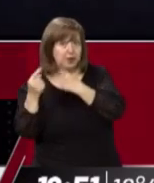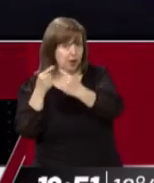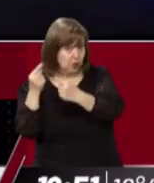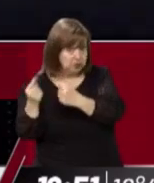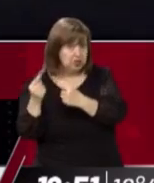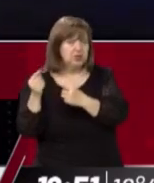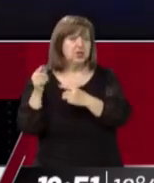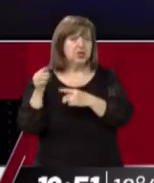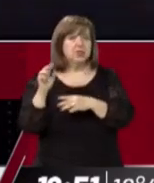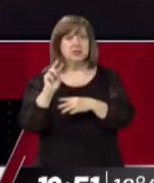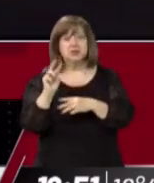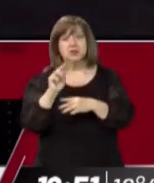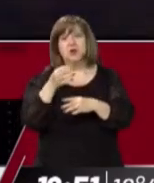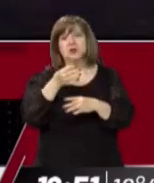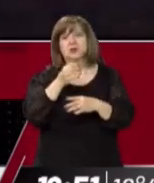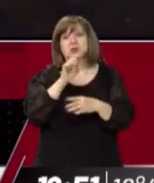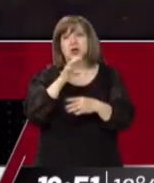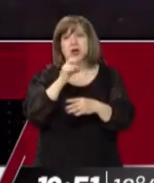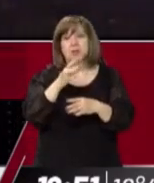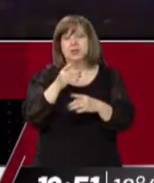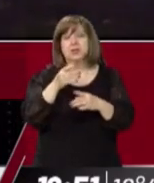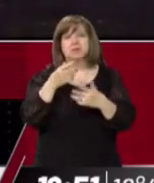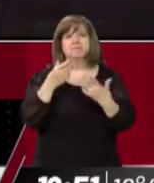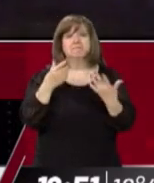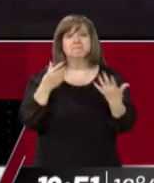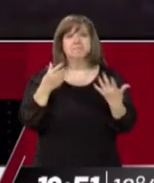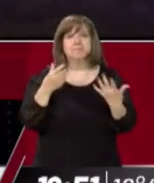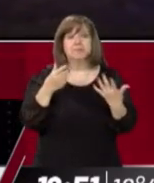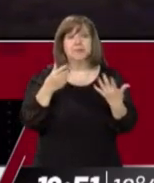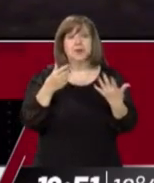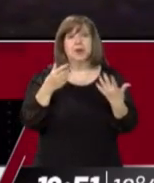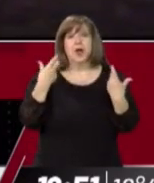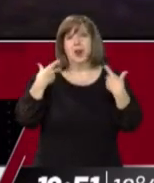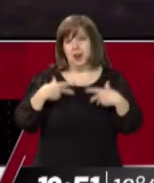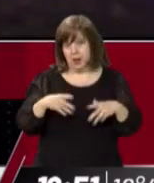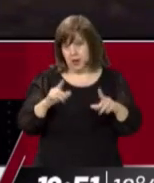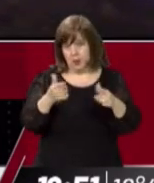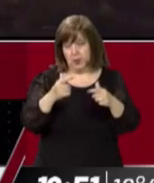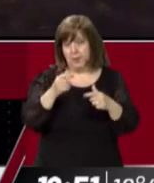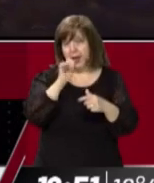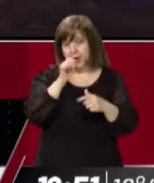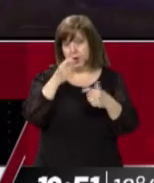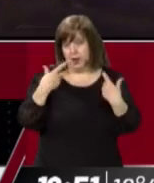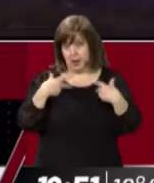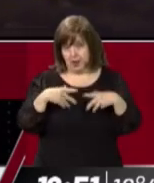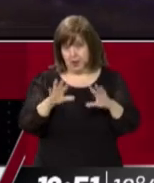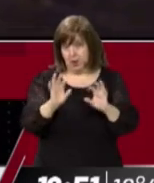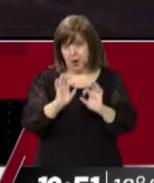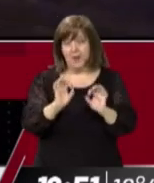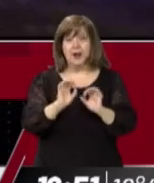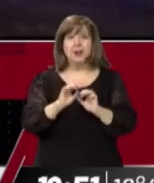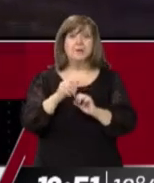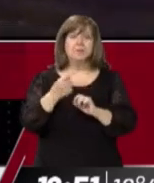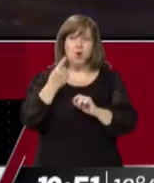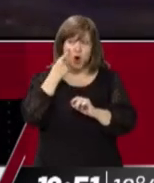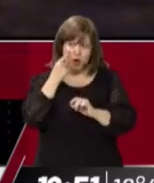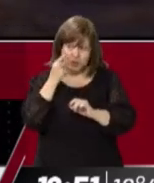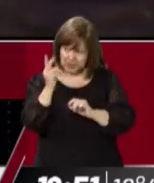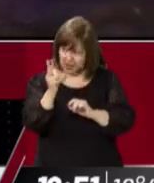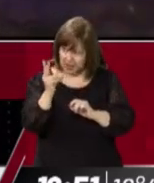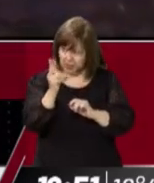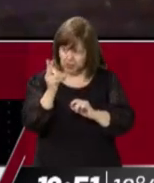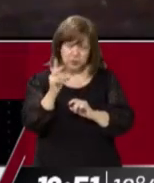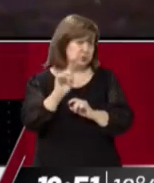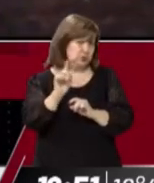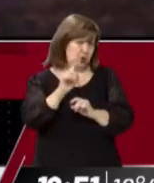cuando acontece. Lamentablemente, bueno, fueron testigos de lo que ocurrió, ¿no? ¿Conocías a la gente? ¿Conocías a la mamá, esta nena?